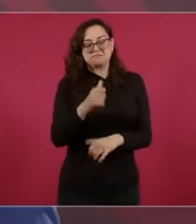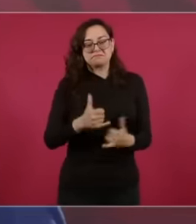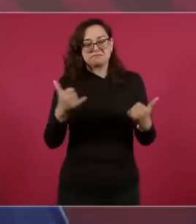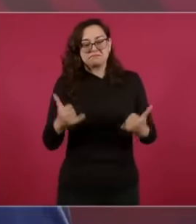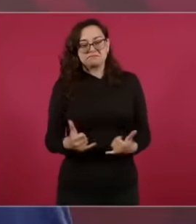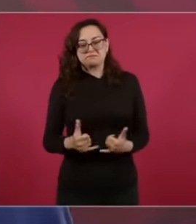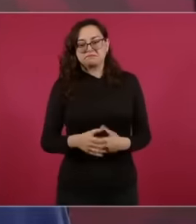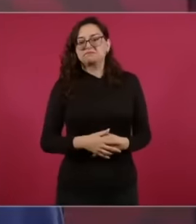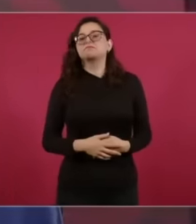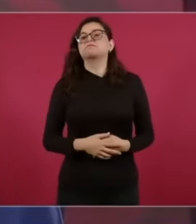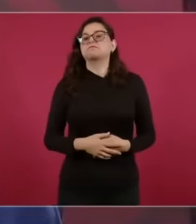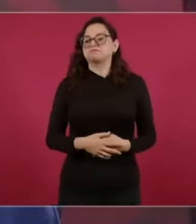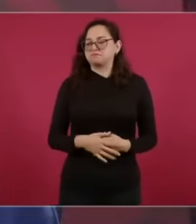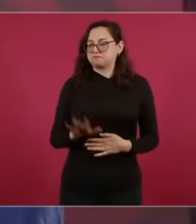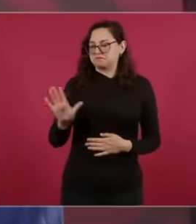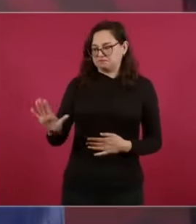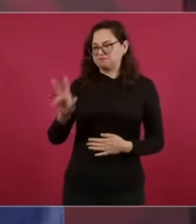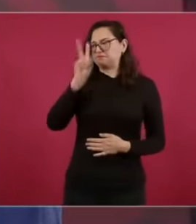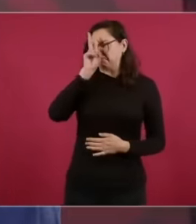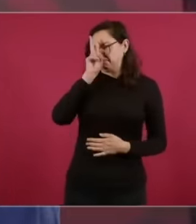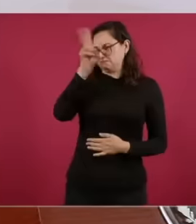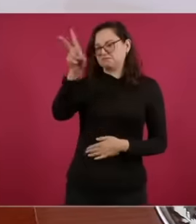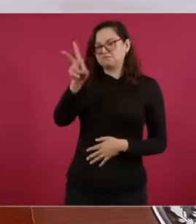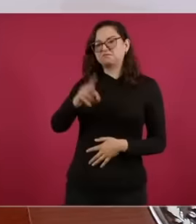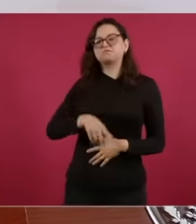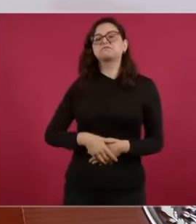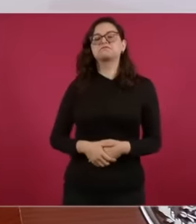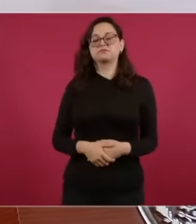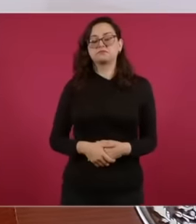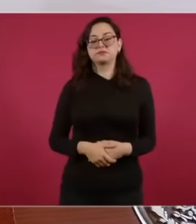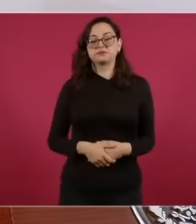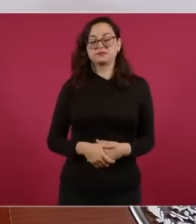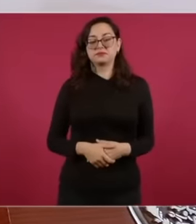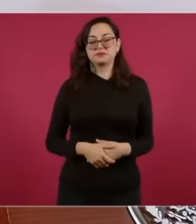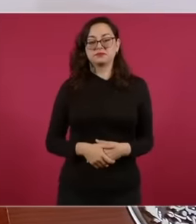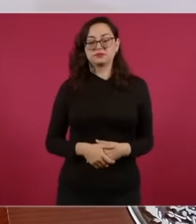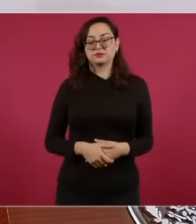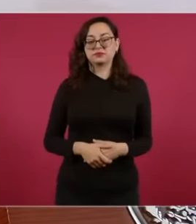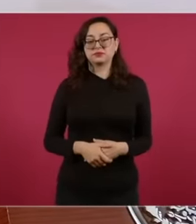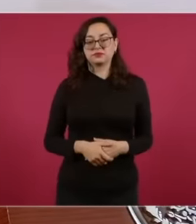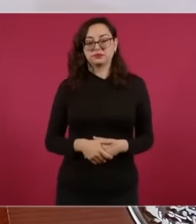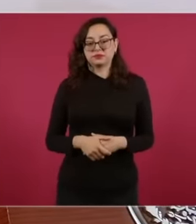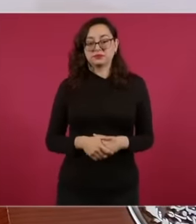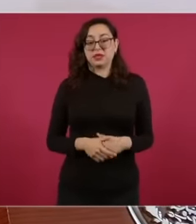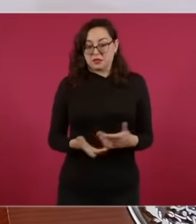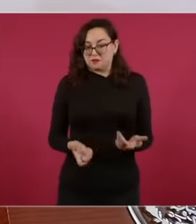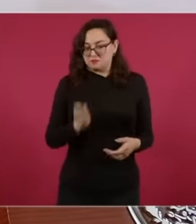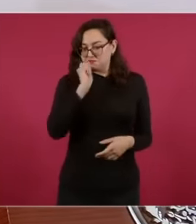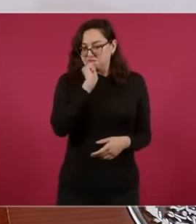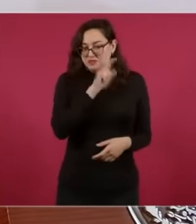con el ejército. Es más, ese mismo embajador se quejaba